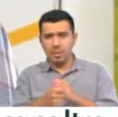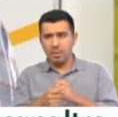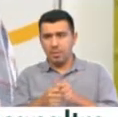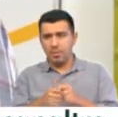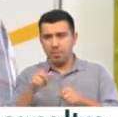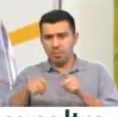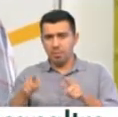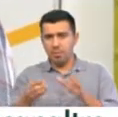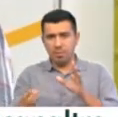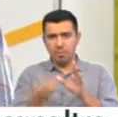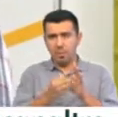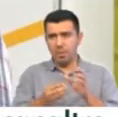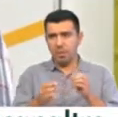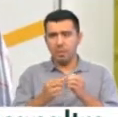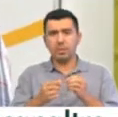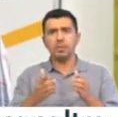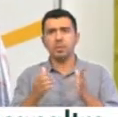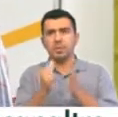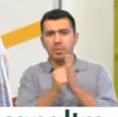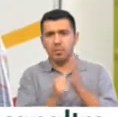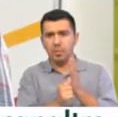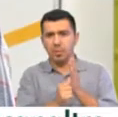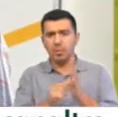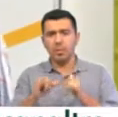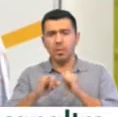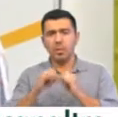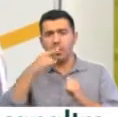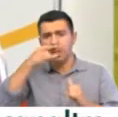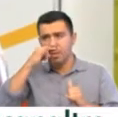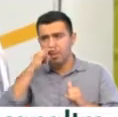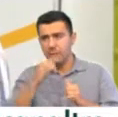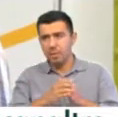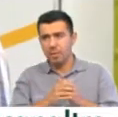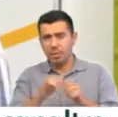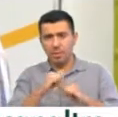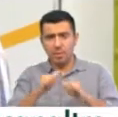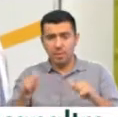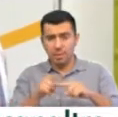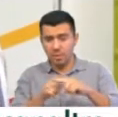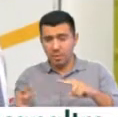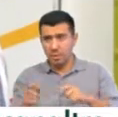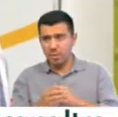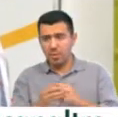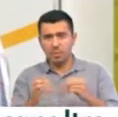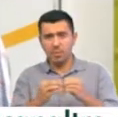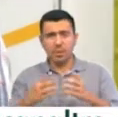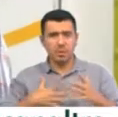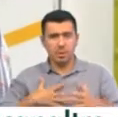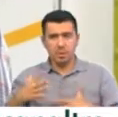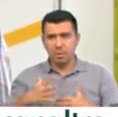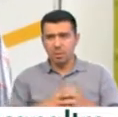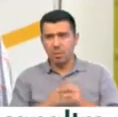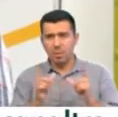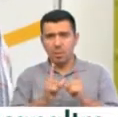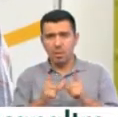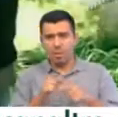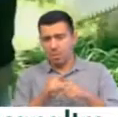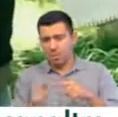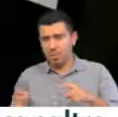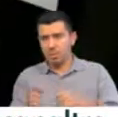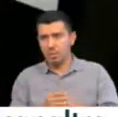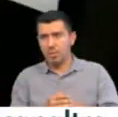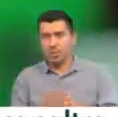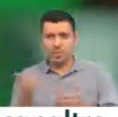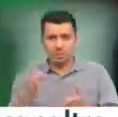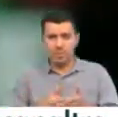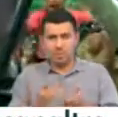incluir programación infantil para los fines de semana, vamos a incluir una telenovela entre semana y